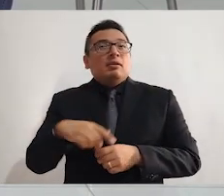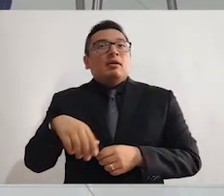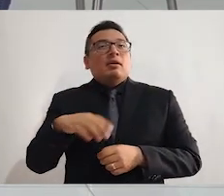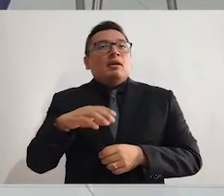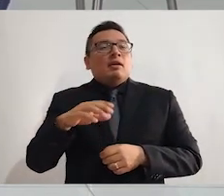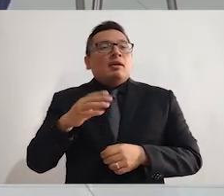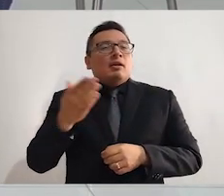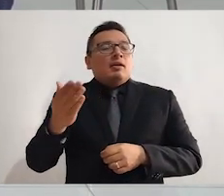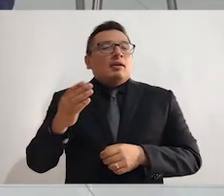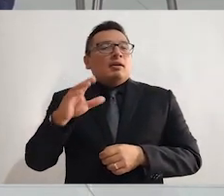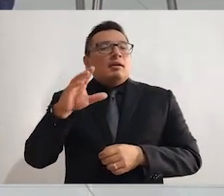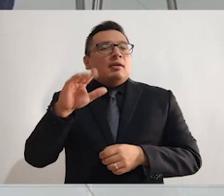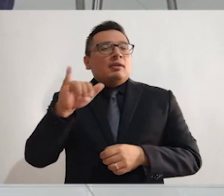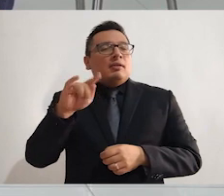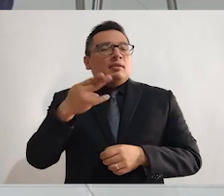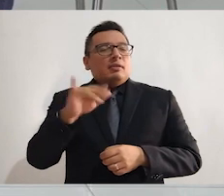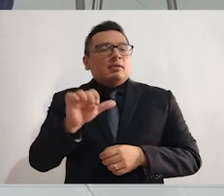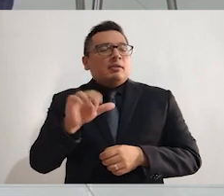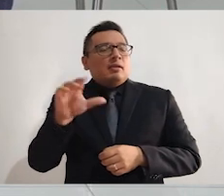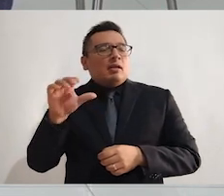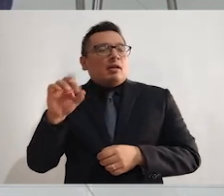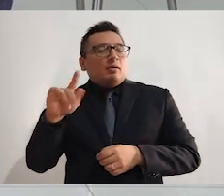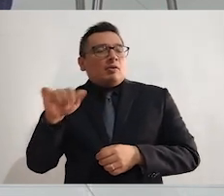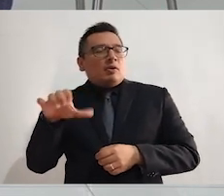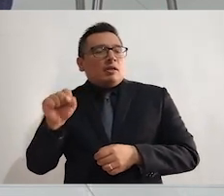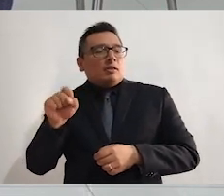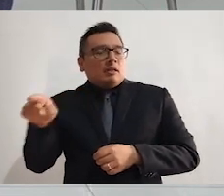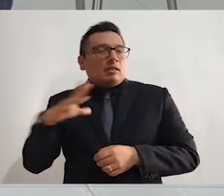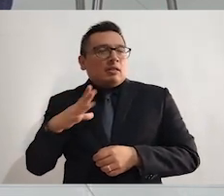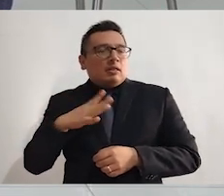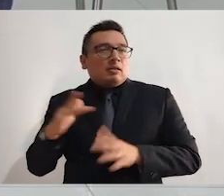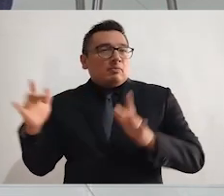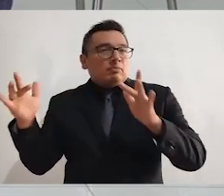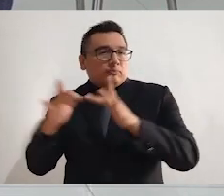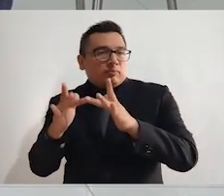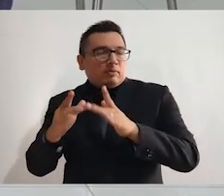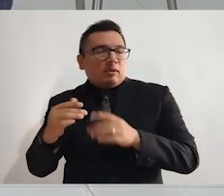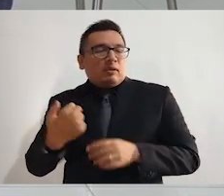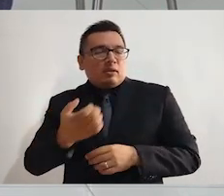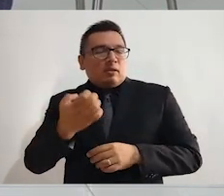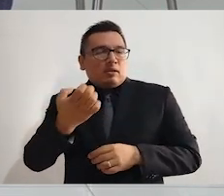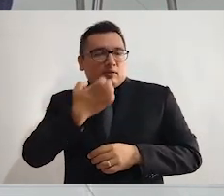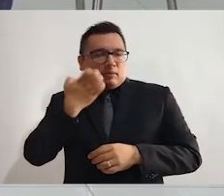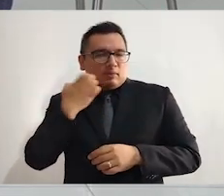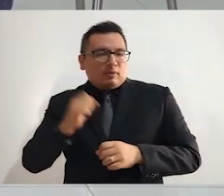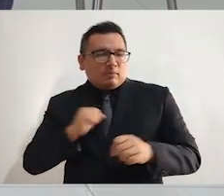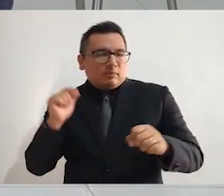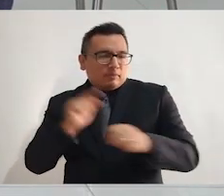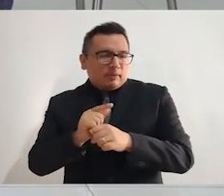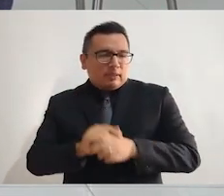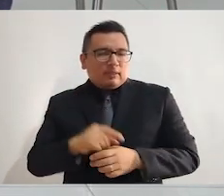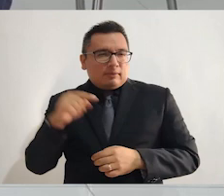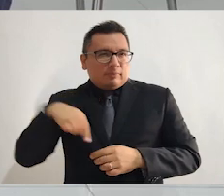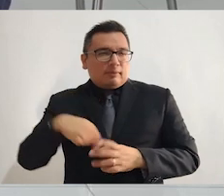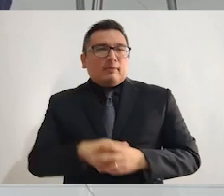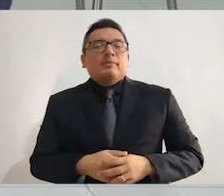Cintia Cortés Flores, enlace de la Dirección de Educación Especial Federal, que está aquí con nosotros también. Muchísimas gracias y bienvenidas.